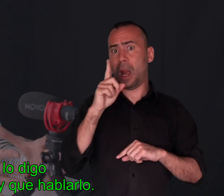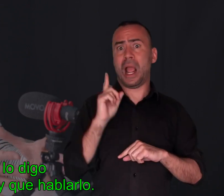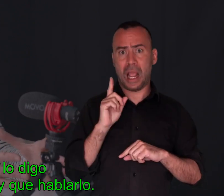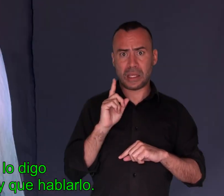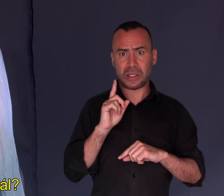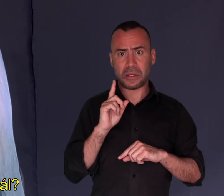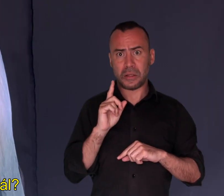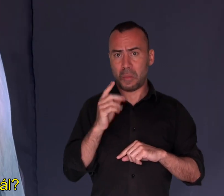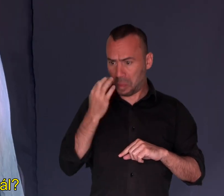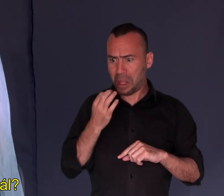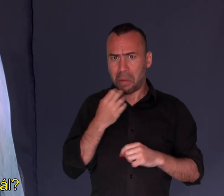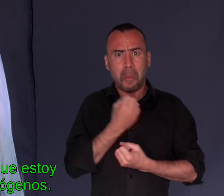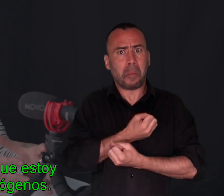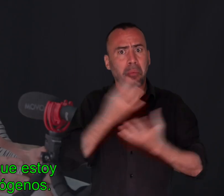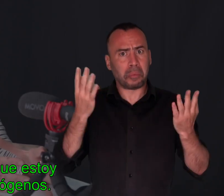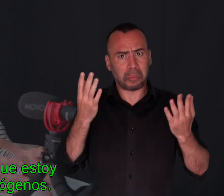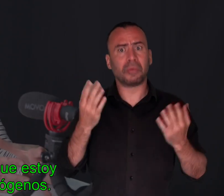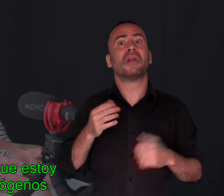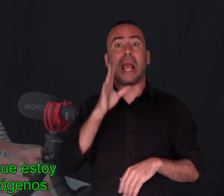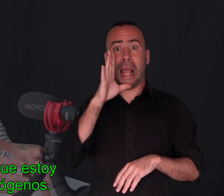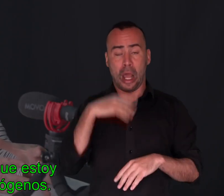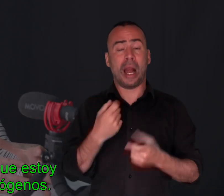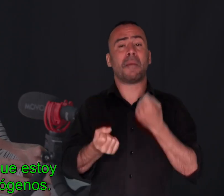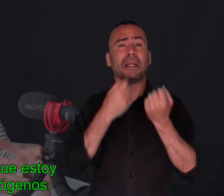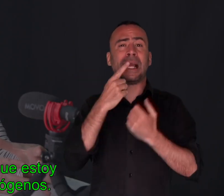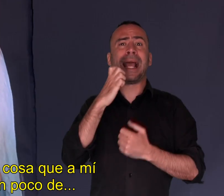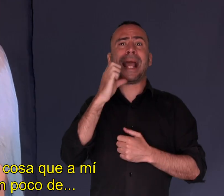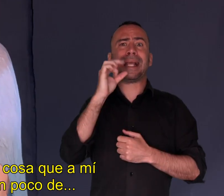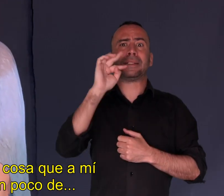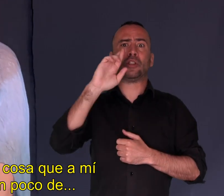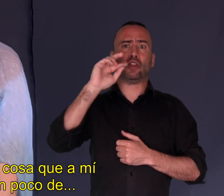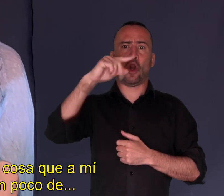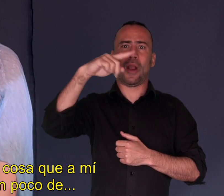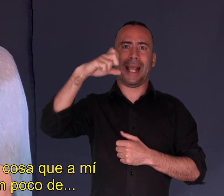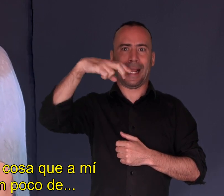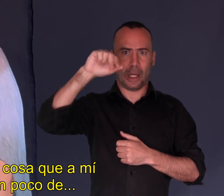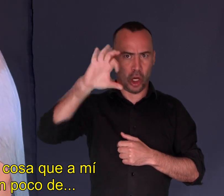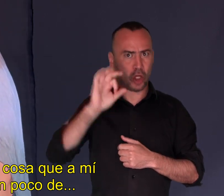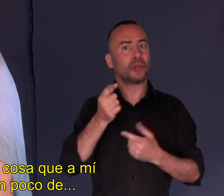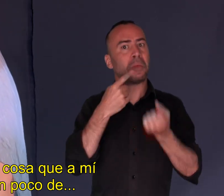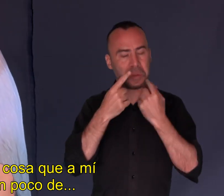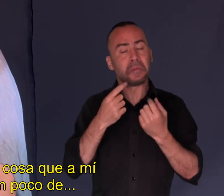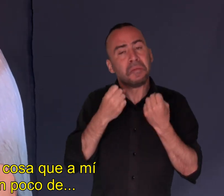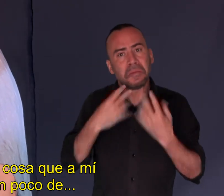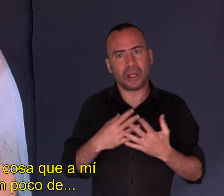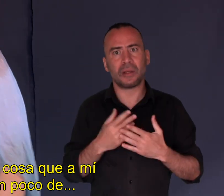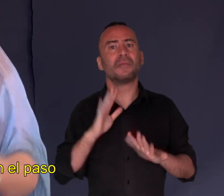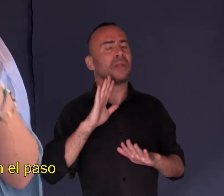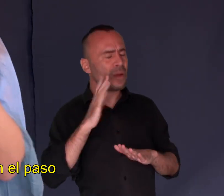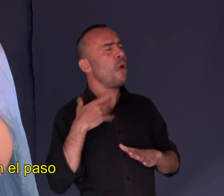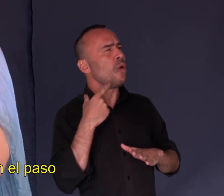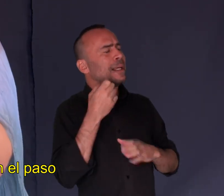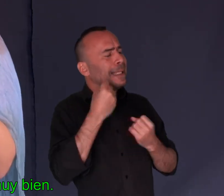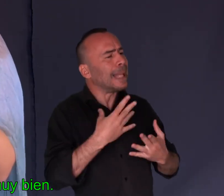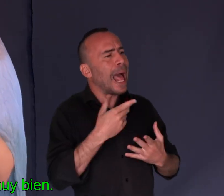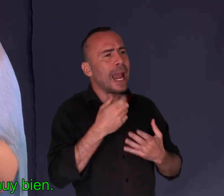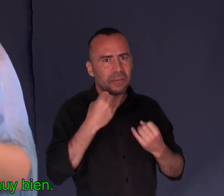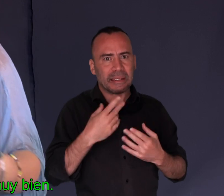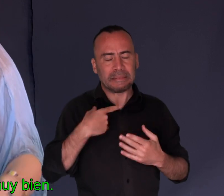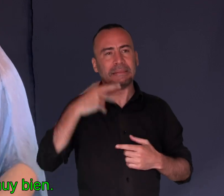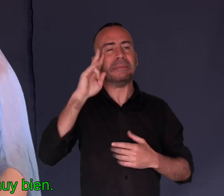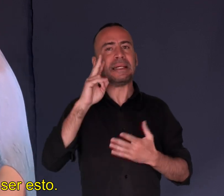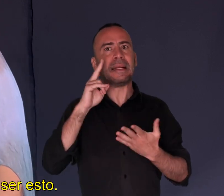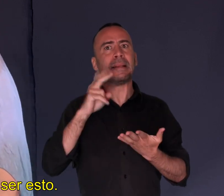porque creo que hay que hablarlo Y qué tal Muy bien porque estoy tomando estrógenos vale es que es una cosa que a mí siempre me da como un poco de como estoy en el paso ahí